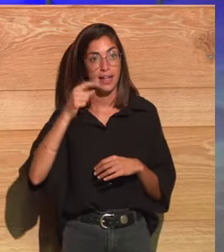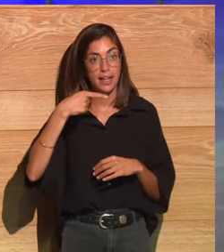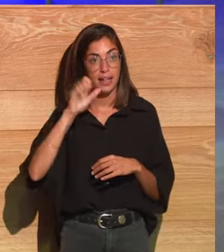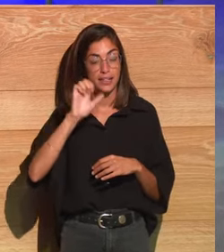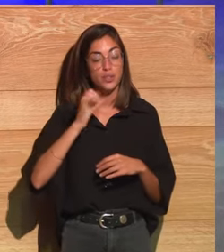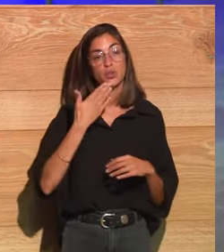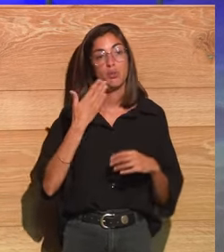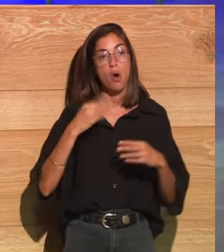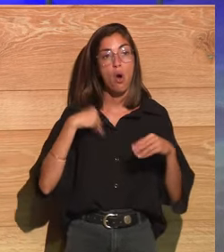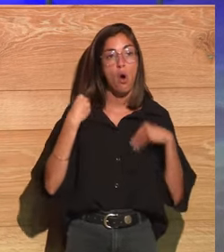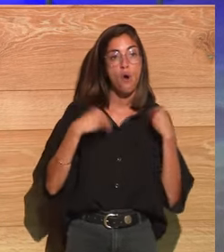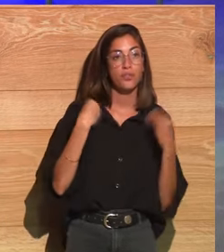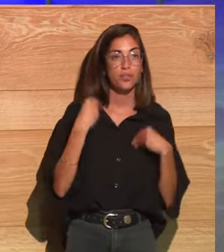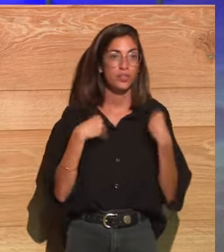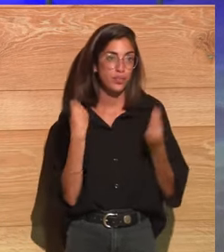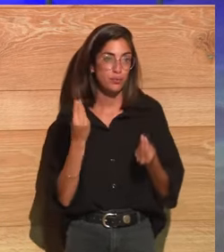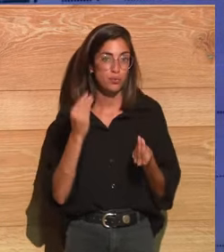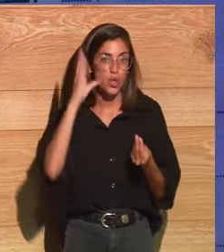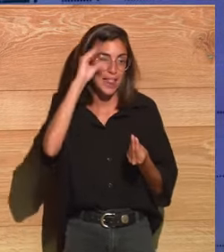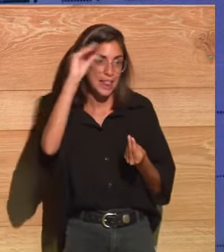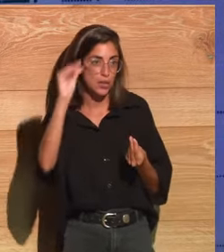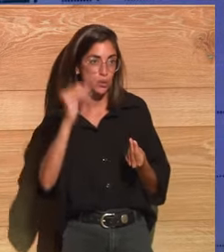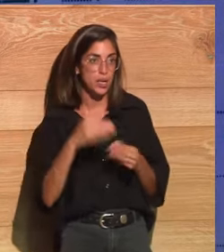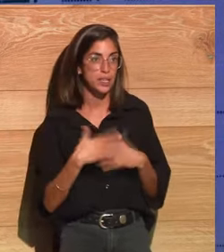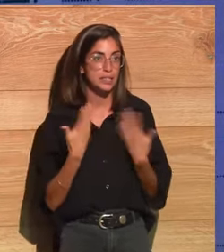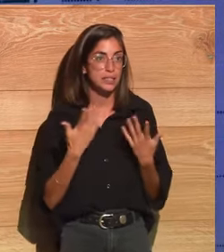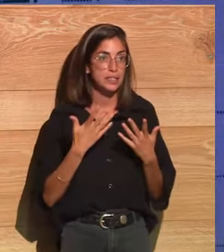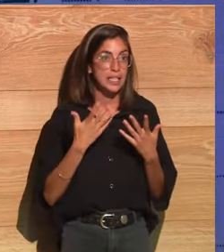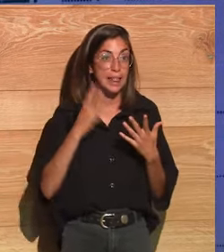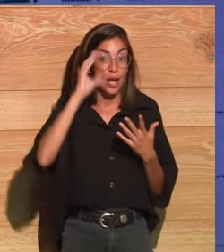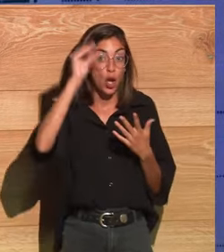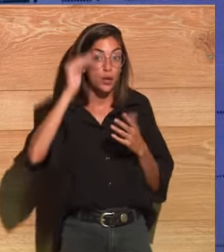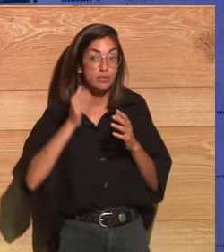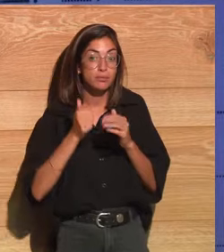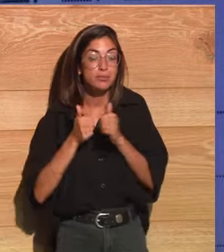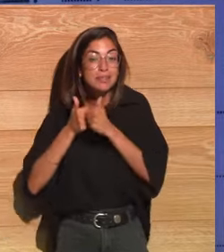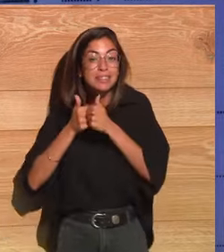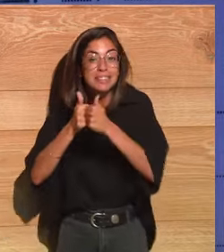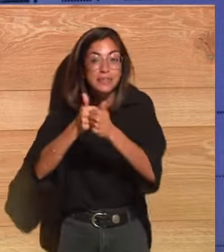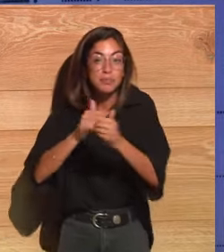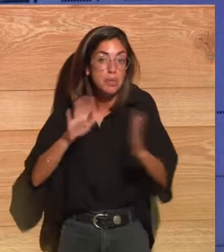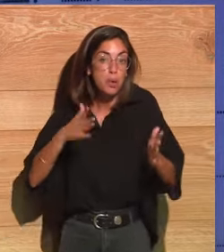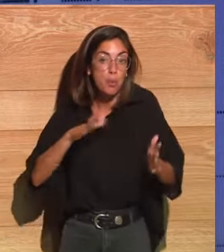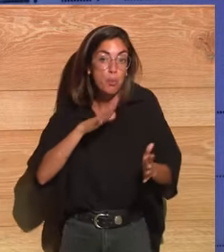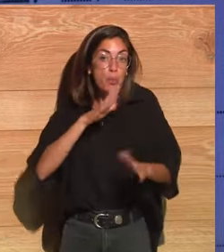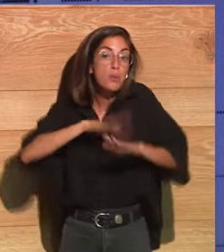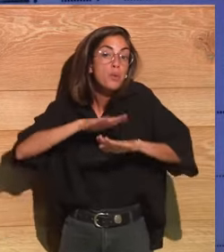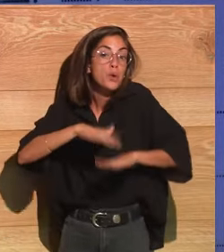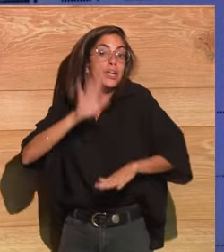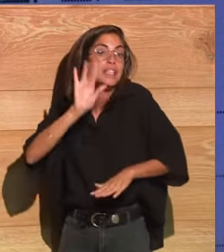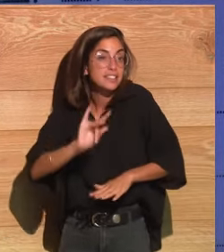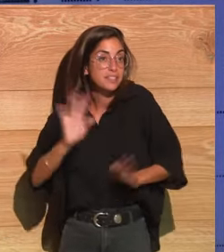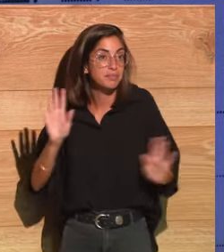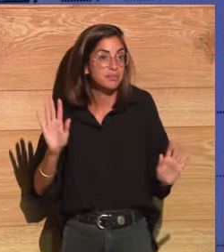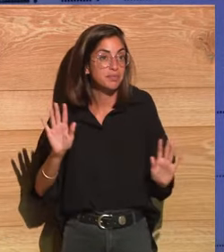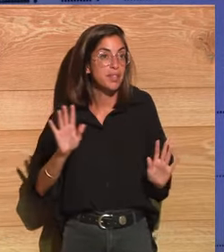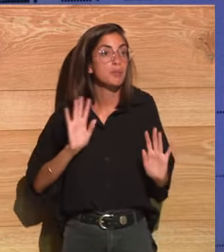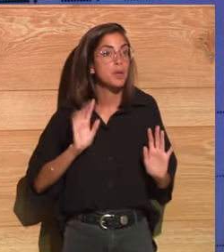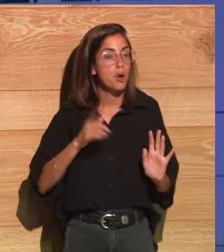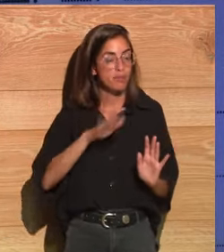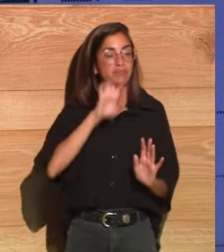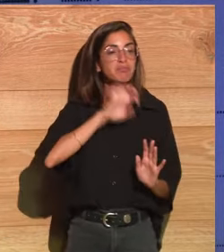intelectual. Es esta idea de perseguir el conocimiento por puro hedonismo, porque sí. Ojo, es interesante,